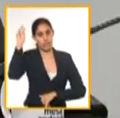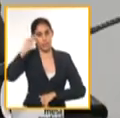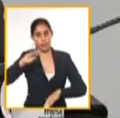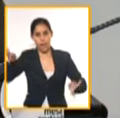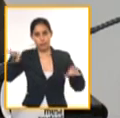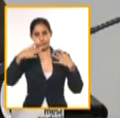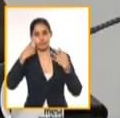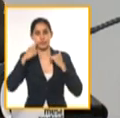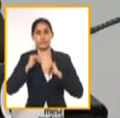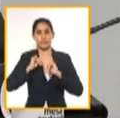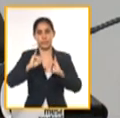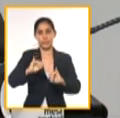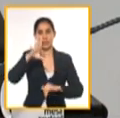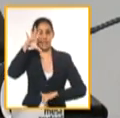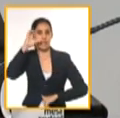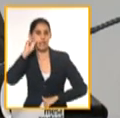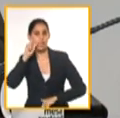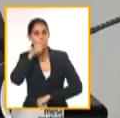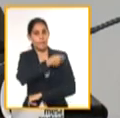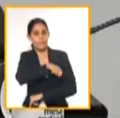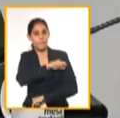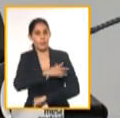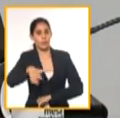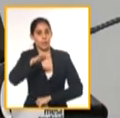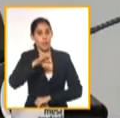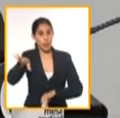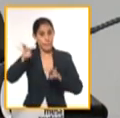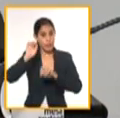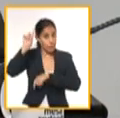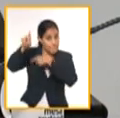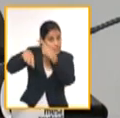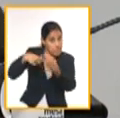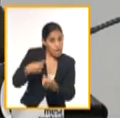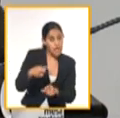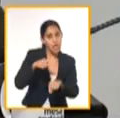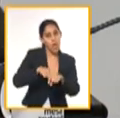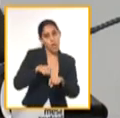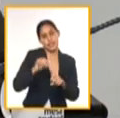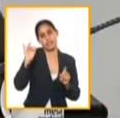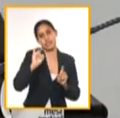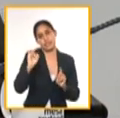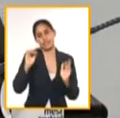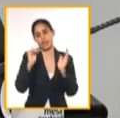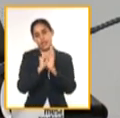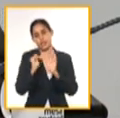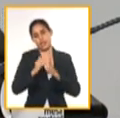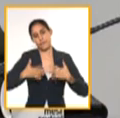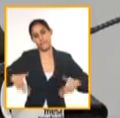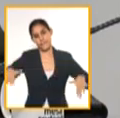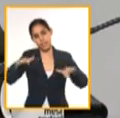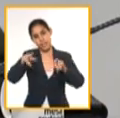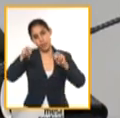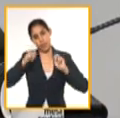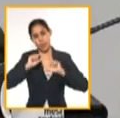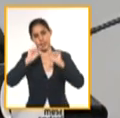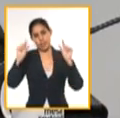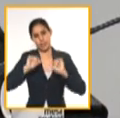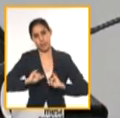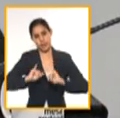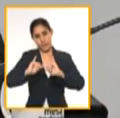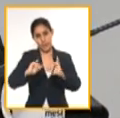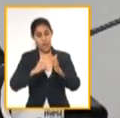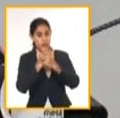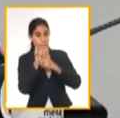a nuestra audiencia, y a ustedes los invito a que estén mañana de nuevo con nosotros en una nueva mesa redonda. Me voy con